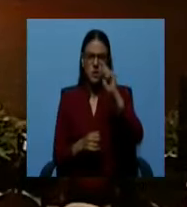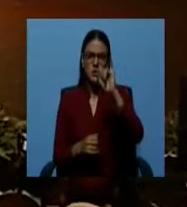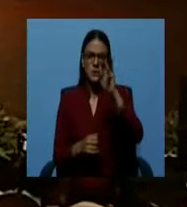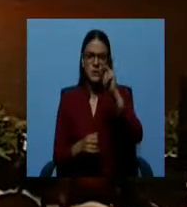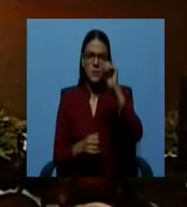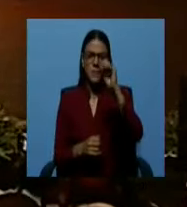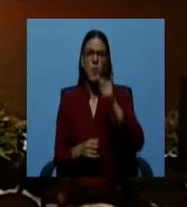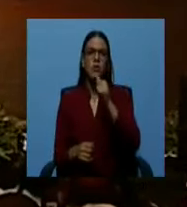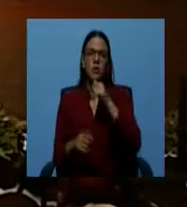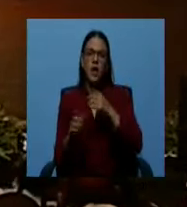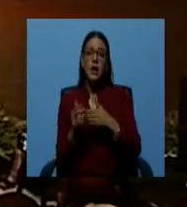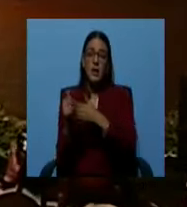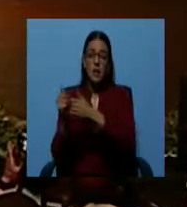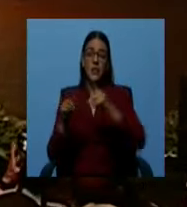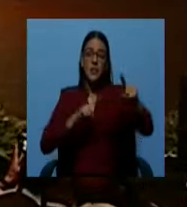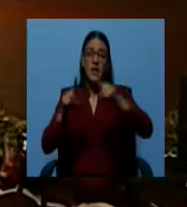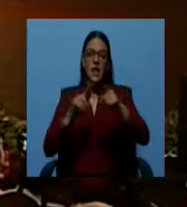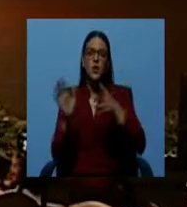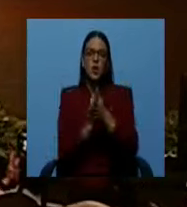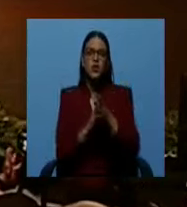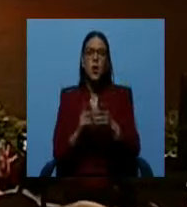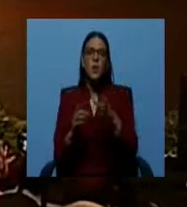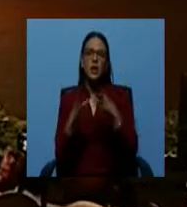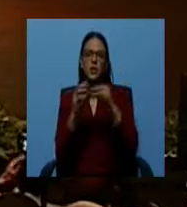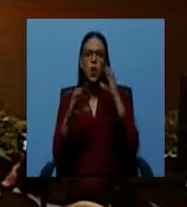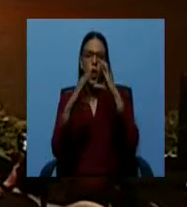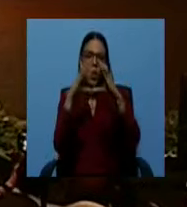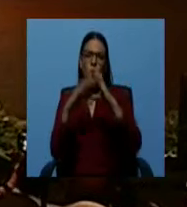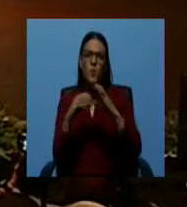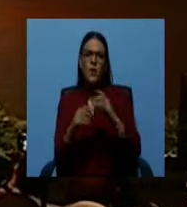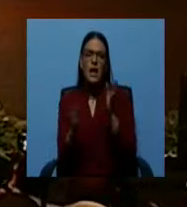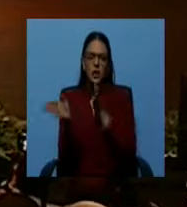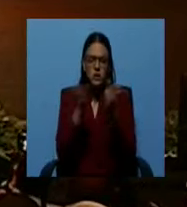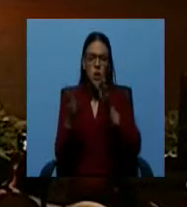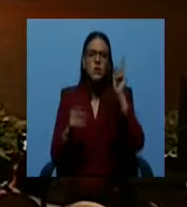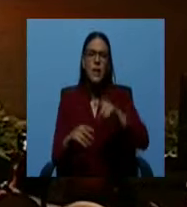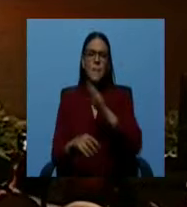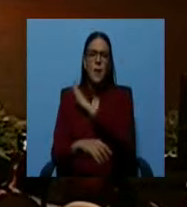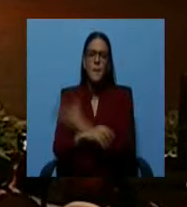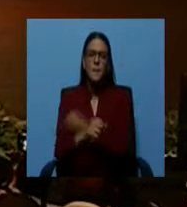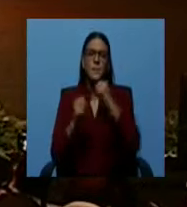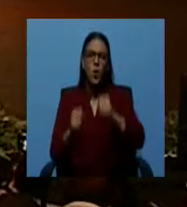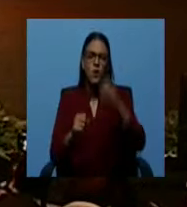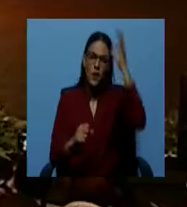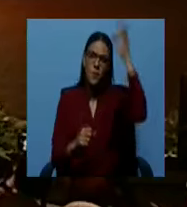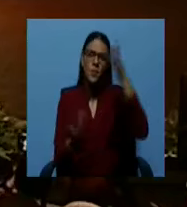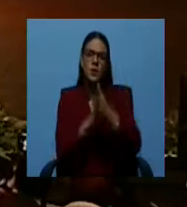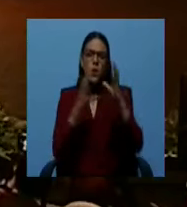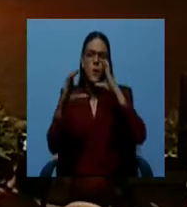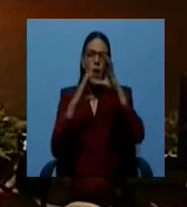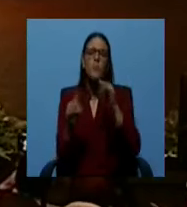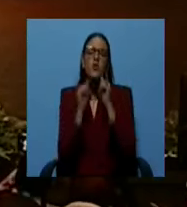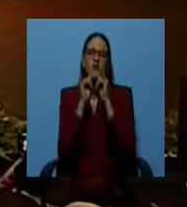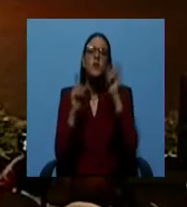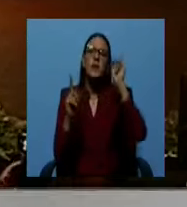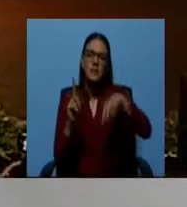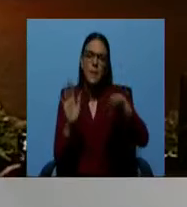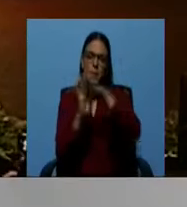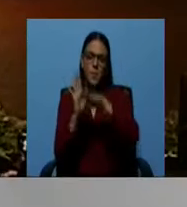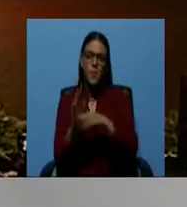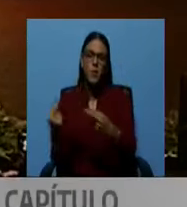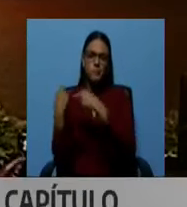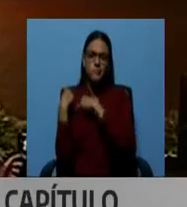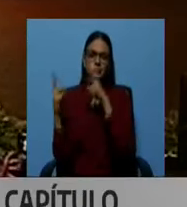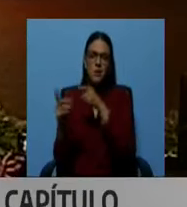Archidel, quien es director de medios comunitarios y alternativos del Ministerio del Poder Popular para la Comunicación y la Información de nuestro país, y